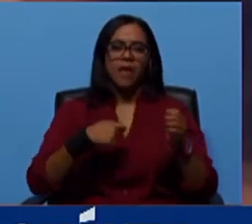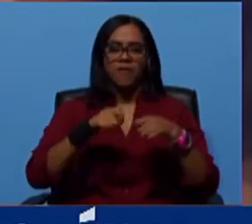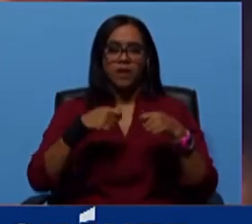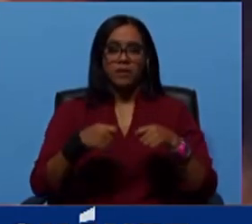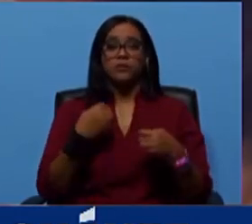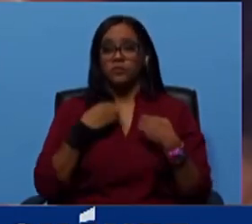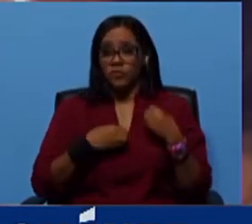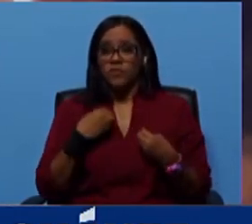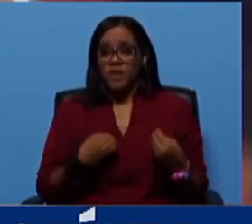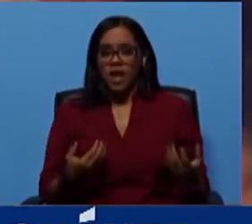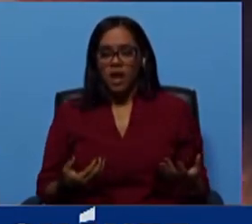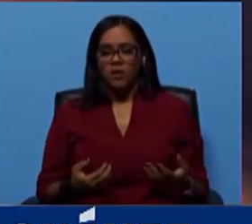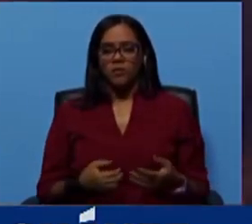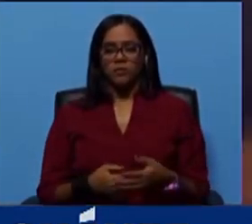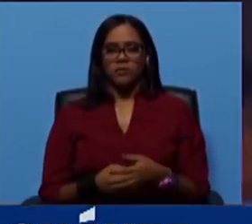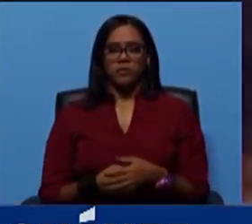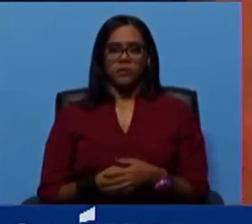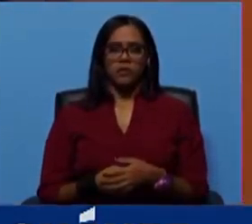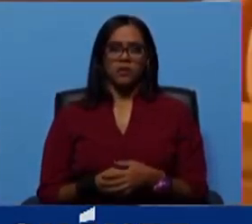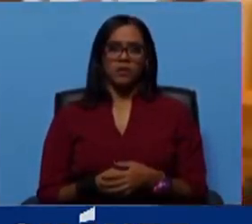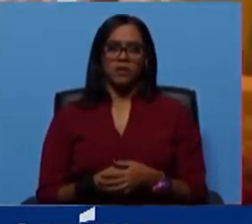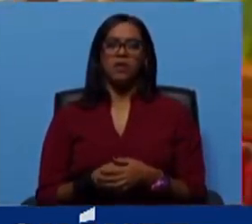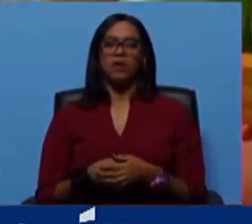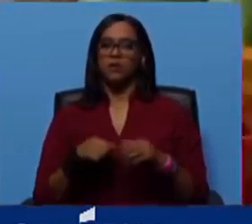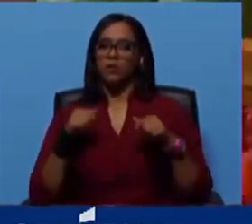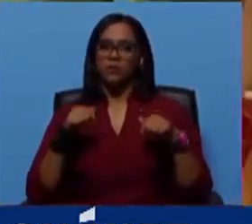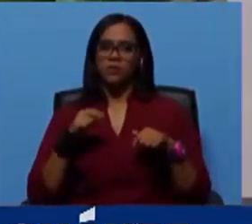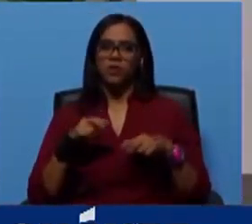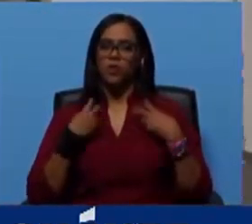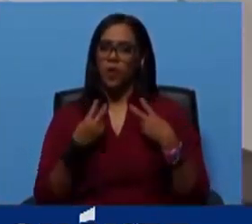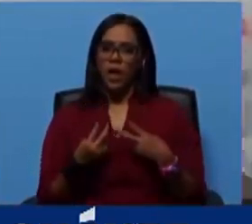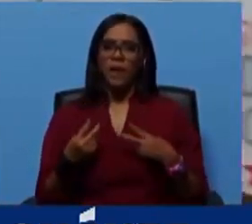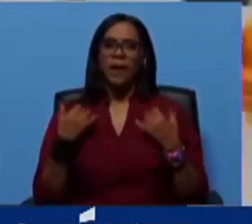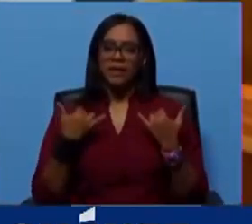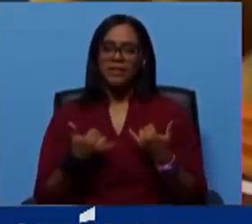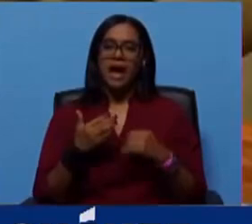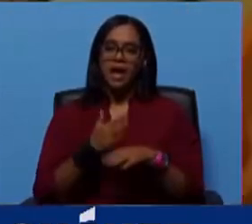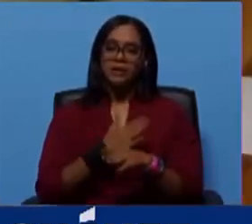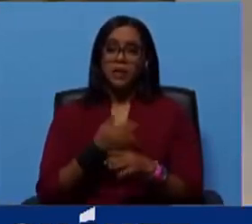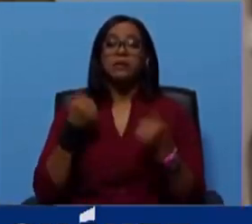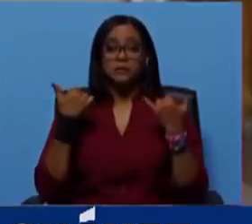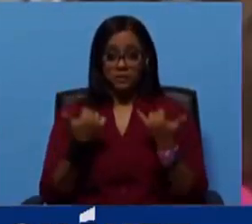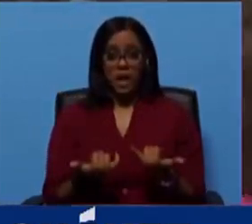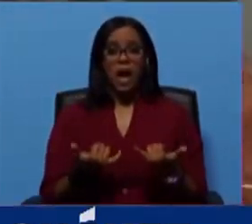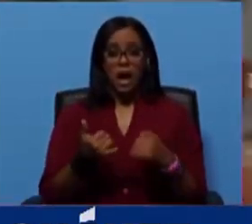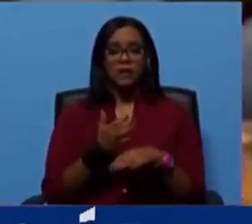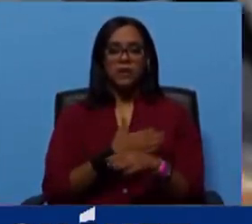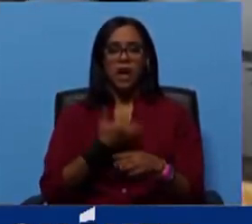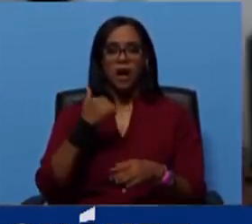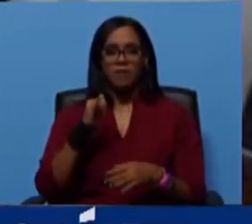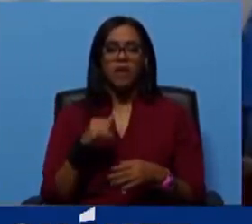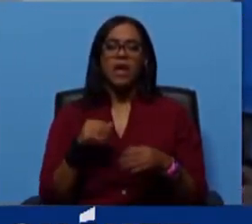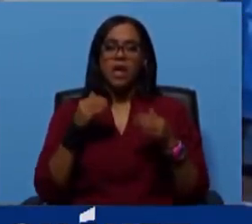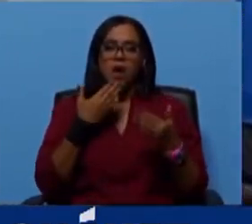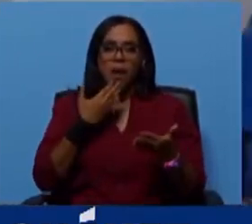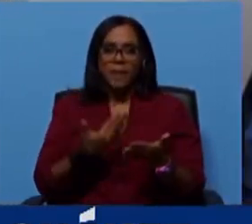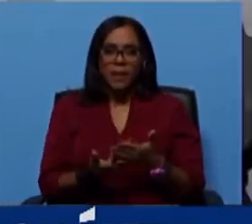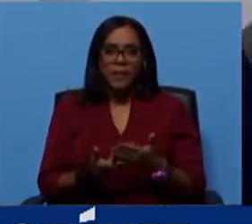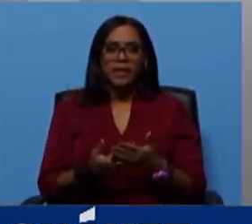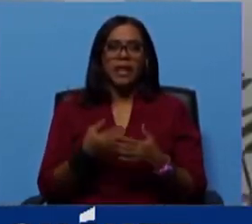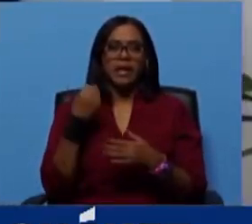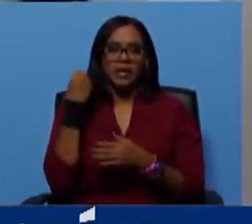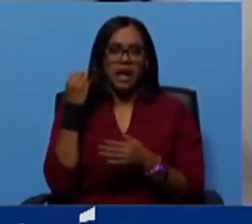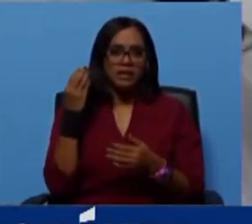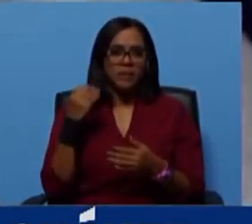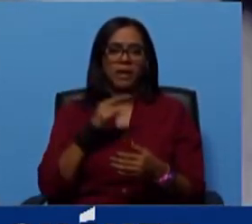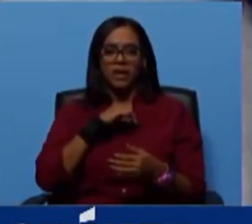sufrieron pues... No son bodegas nuevas, sino son bodegas que ya existían. Ya existían, exacto. Y eso es lo que nos permiten estas asambleas que